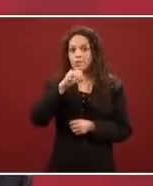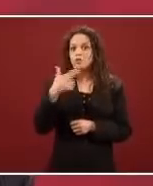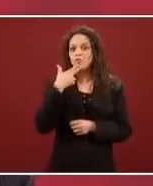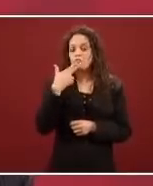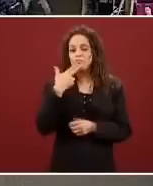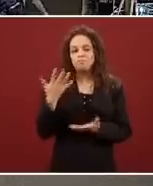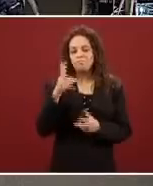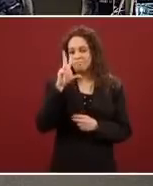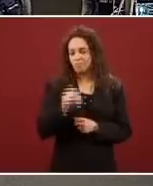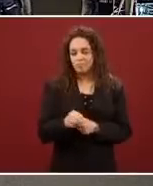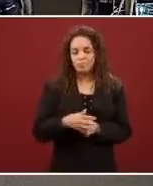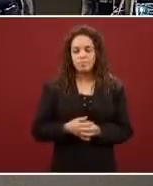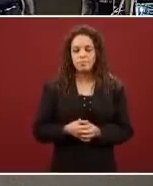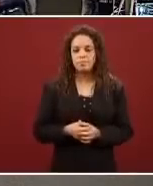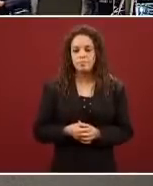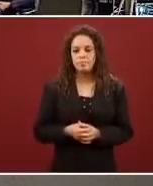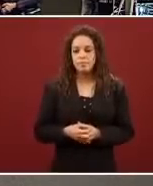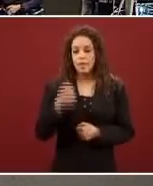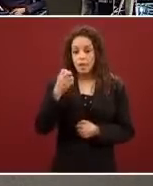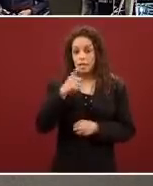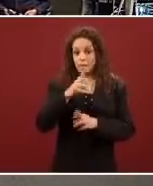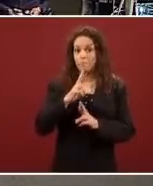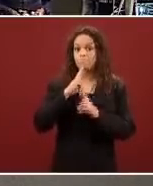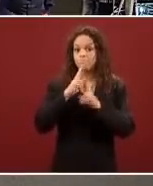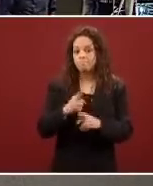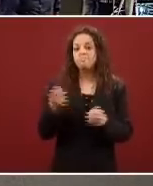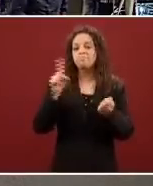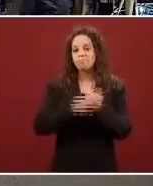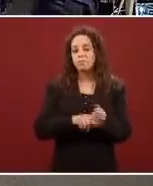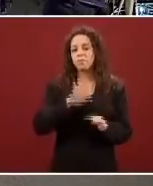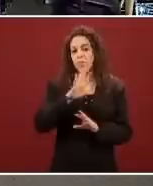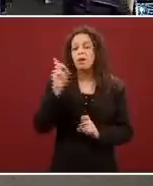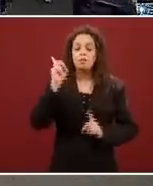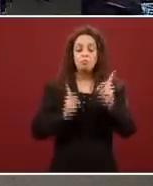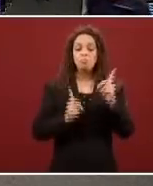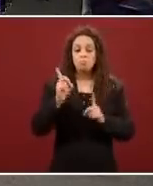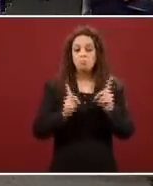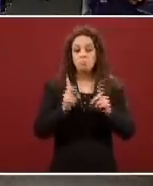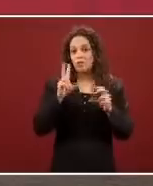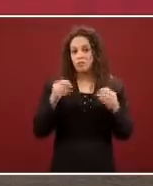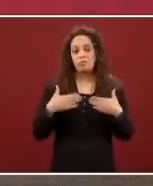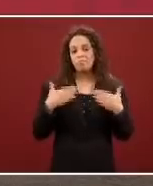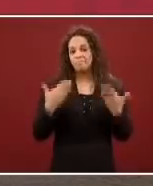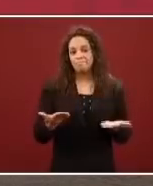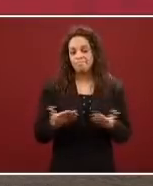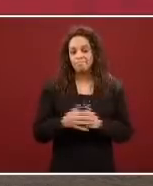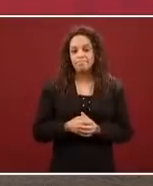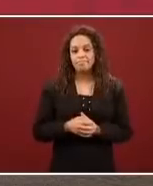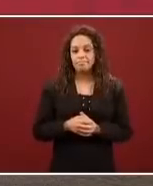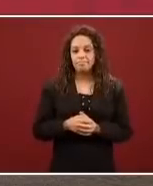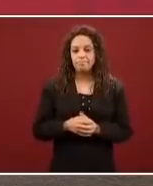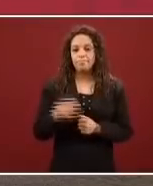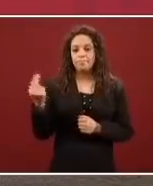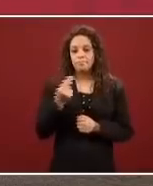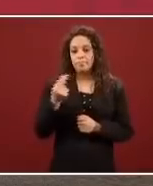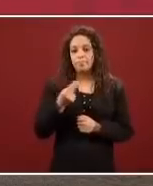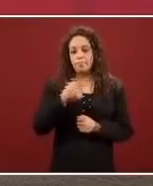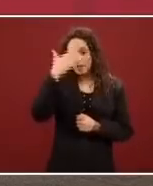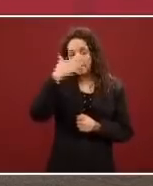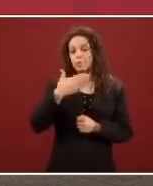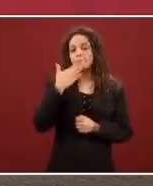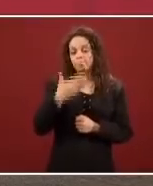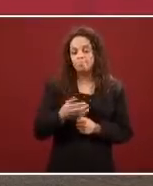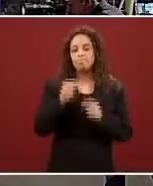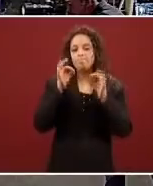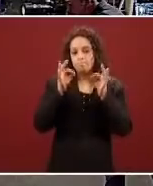los resultados que estas den todavía hay que ponerlos en duda. En todo caso, se tendría que volver a correr una prueba confirmatoria para realmente llegar a un diagnóstico.